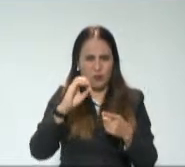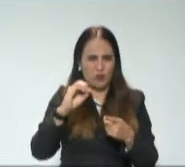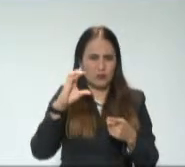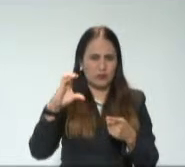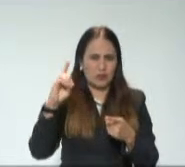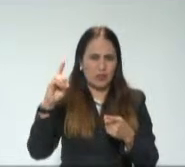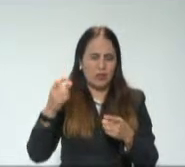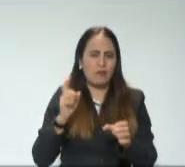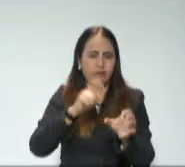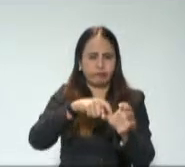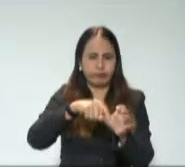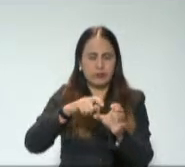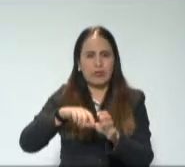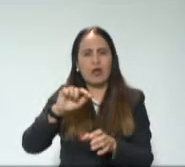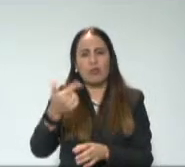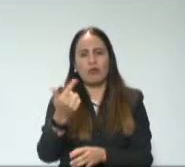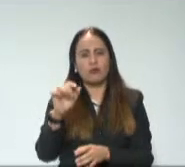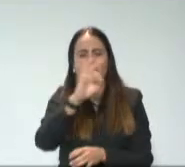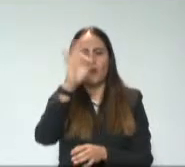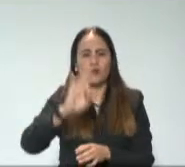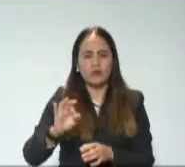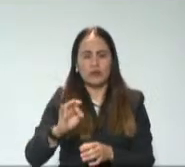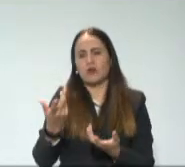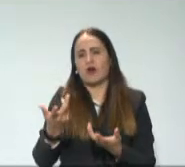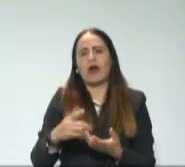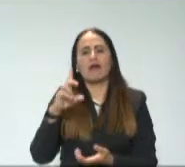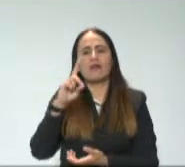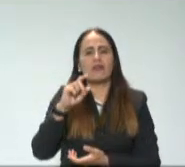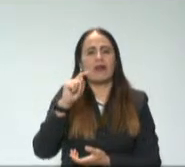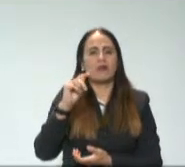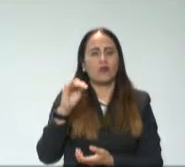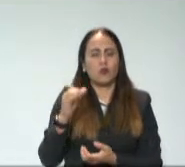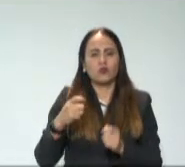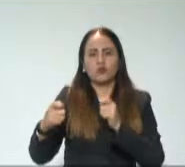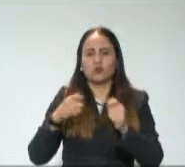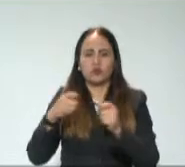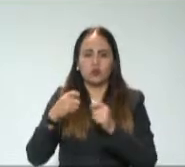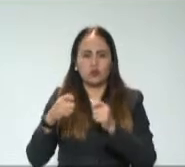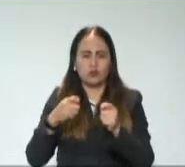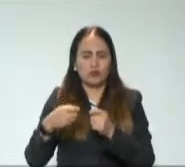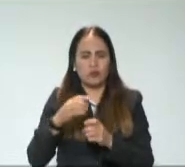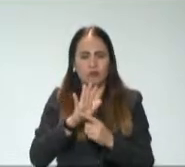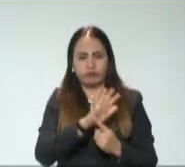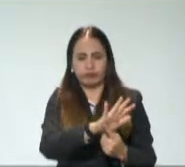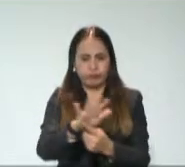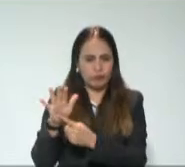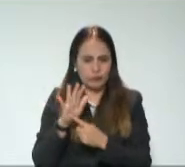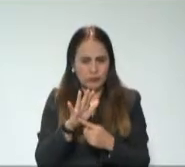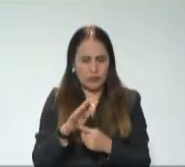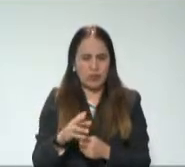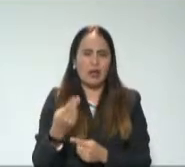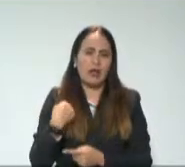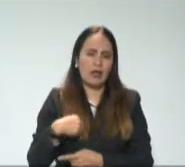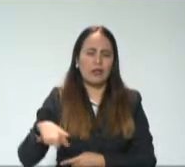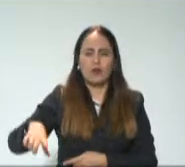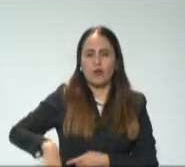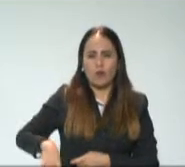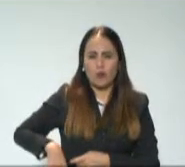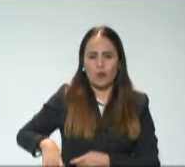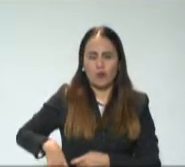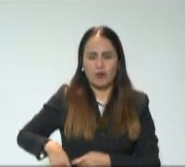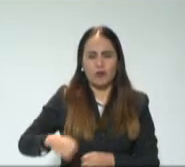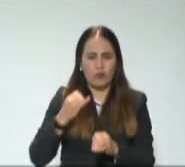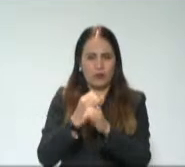políticas de gobernanza de los datos públicos de acuerdo con nuestro índice de gobierno digital de la